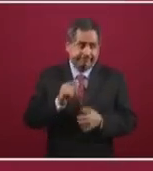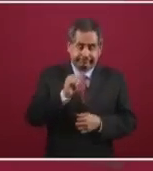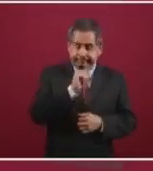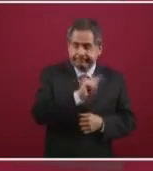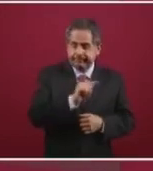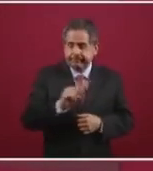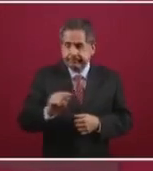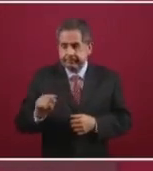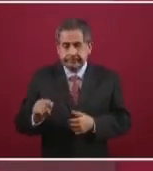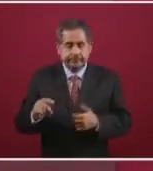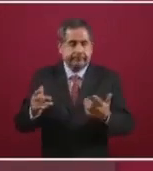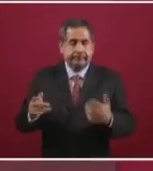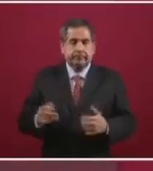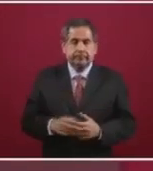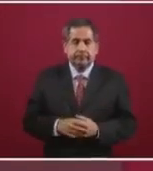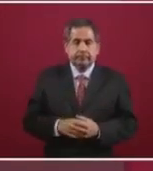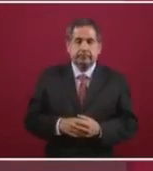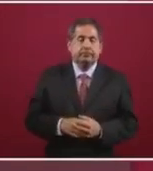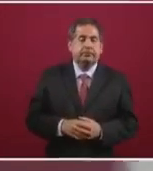Lo tienen ahí.